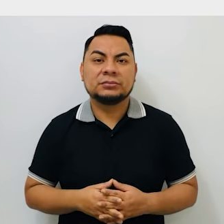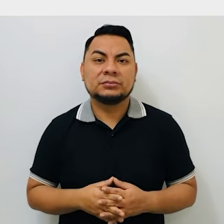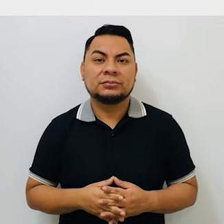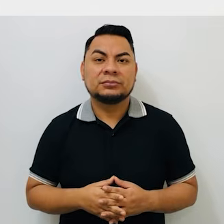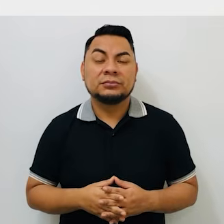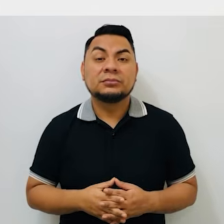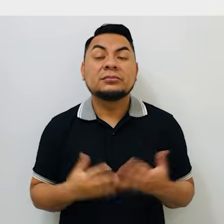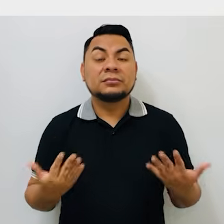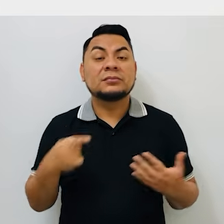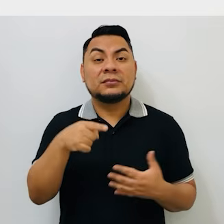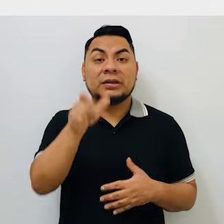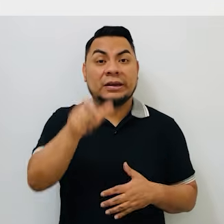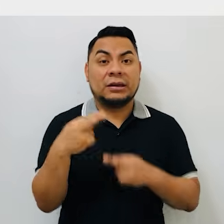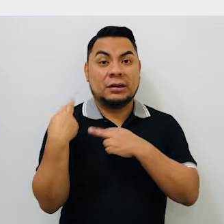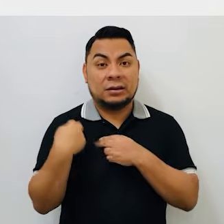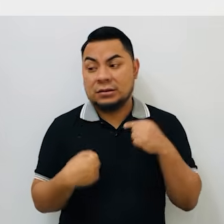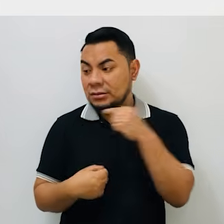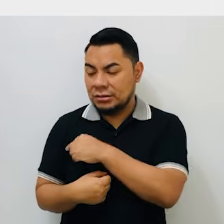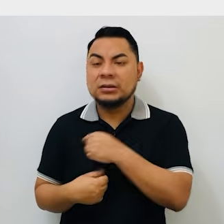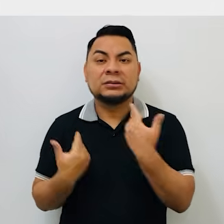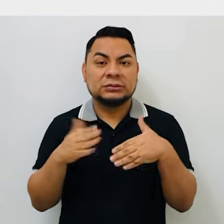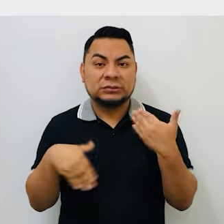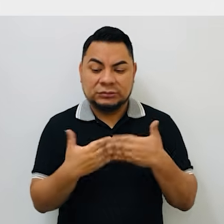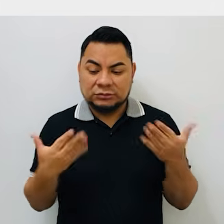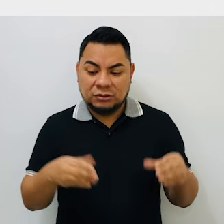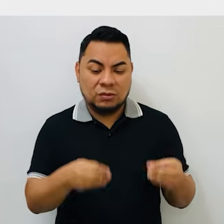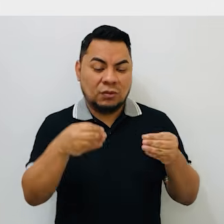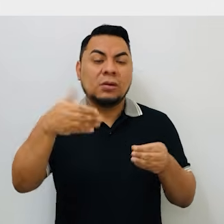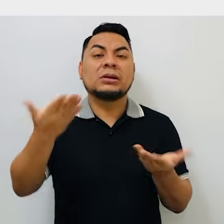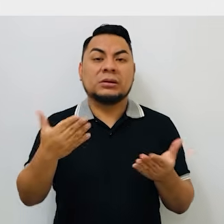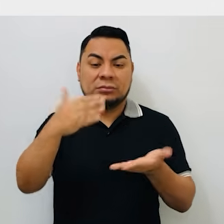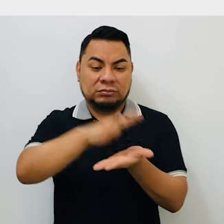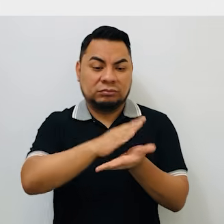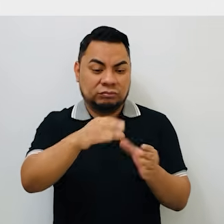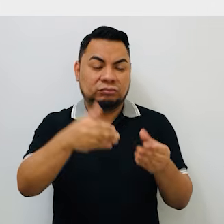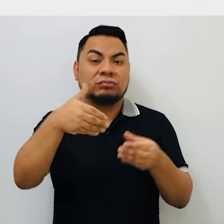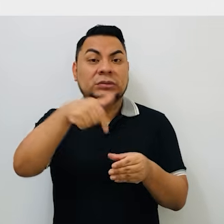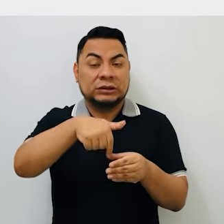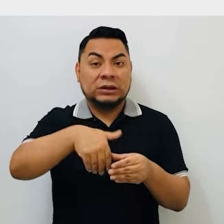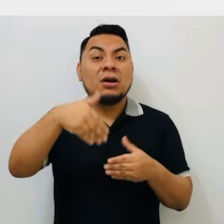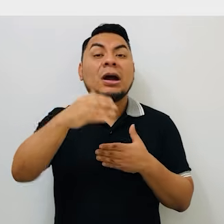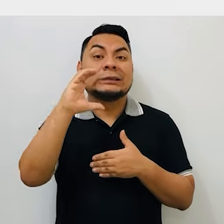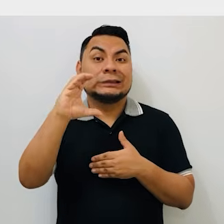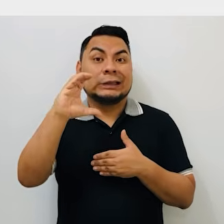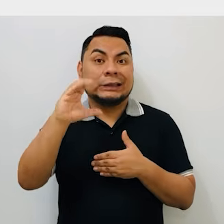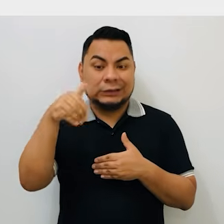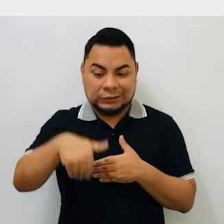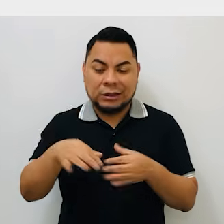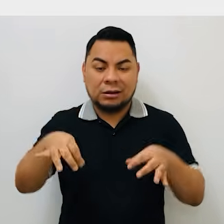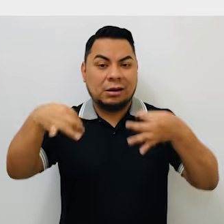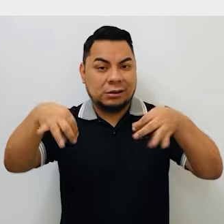actas. La o el tercer miembro retira del paquete de escrutinio, es decir, del paquete